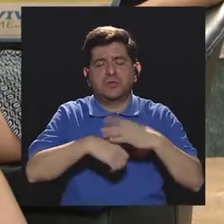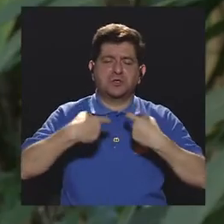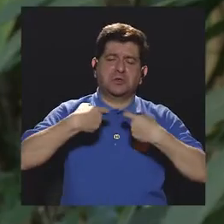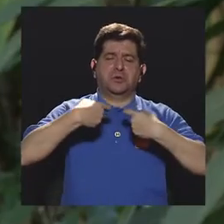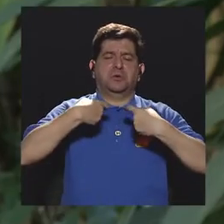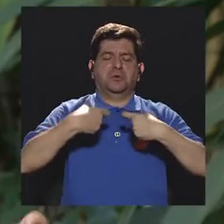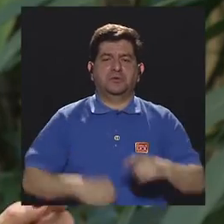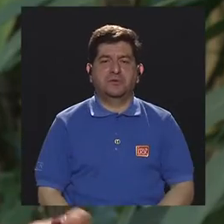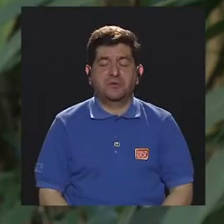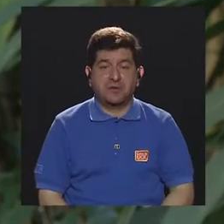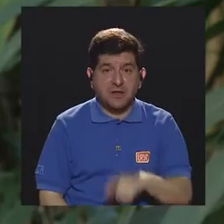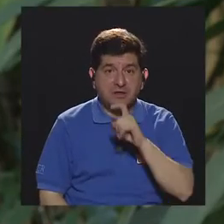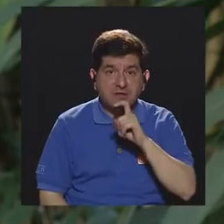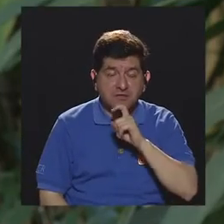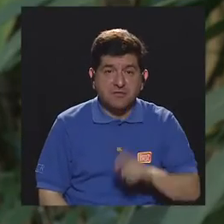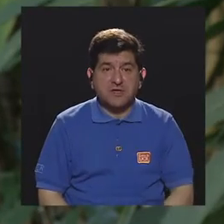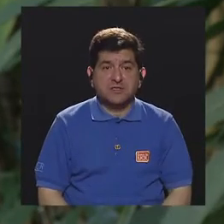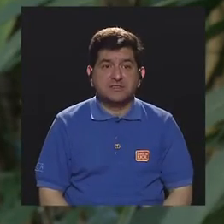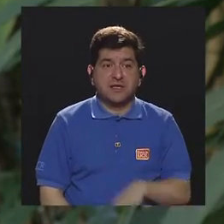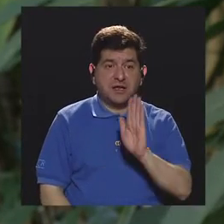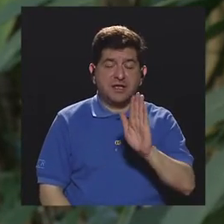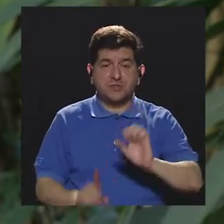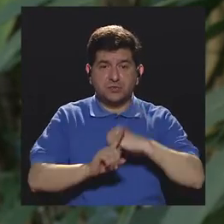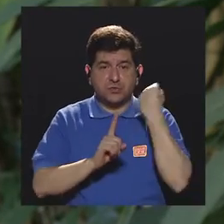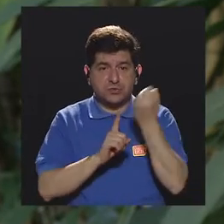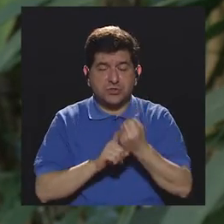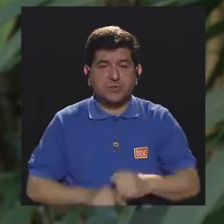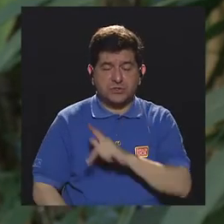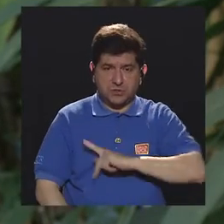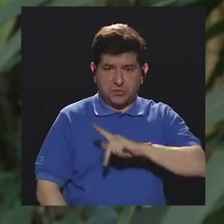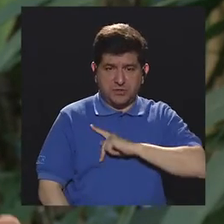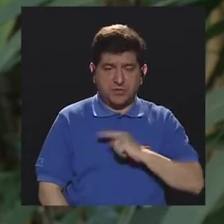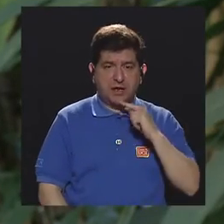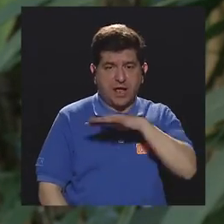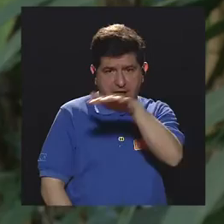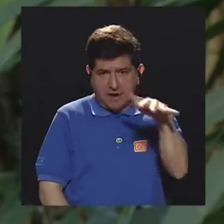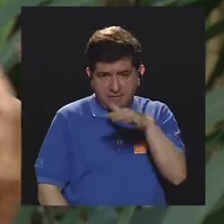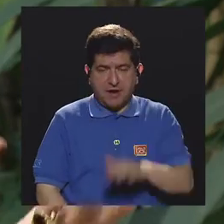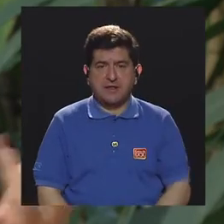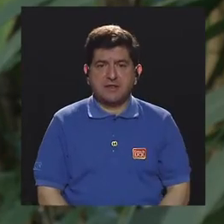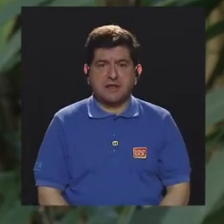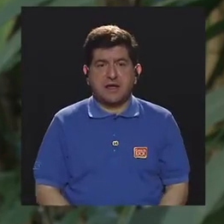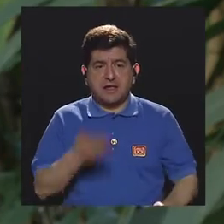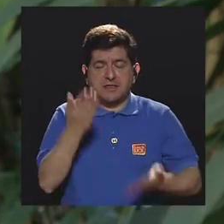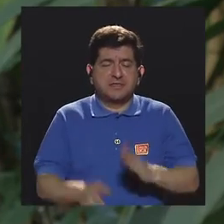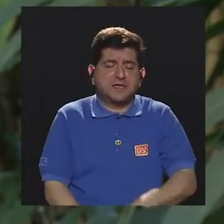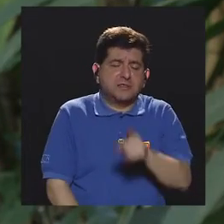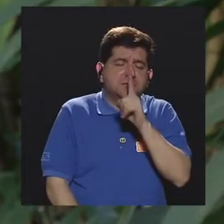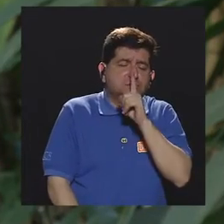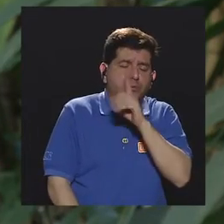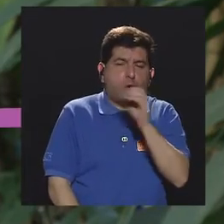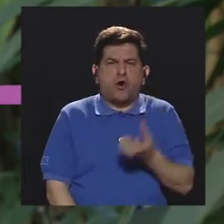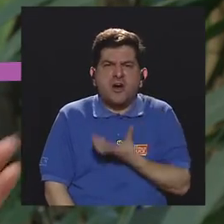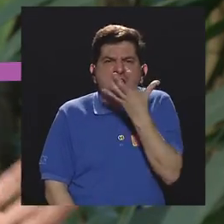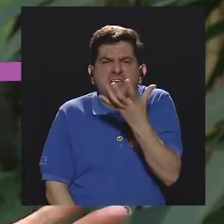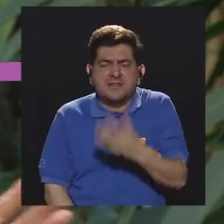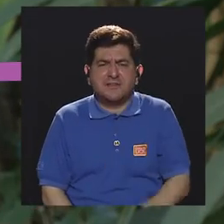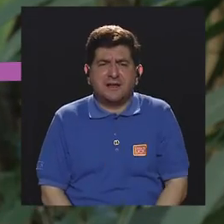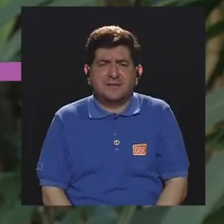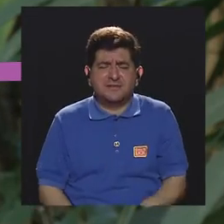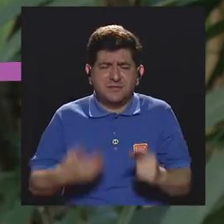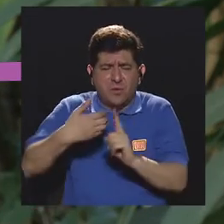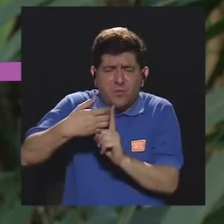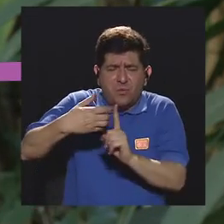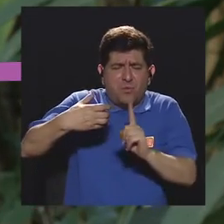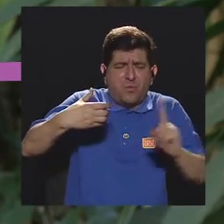controlar, dificultades en su estimación personal, en su realidad personal, no callan o gritan, se aíslan